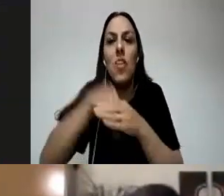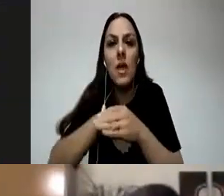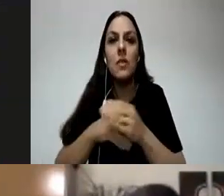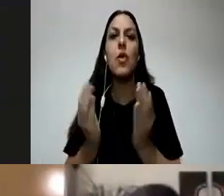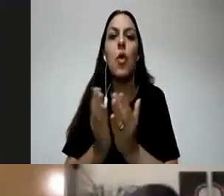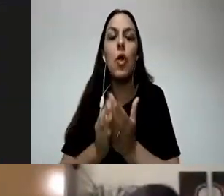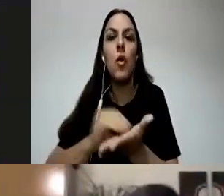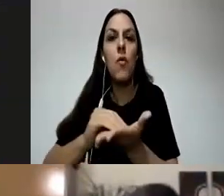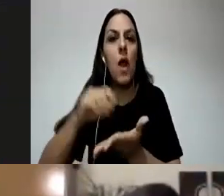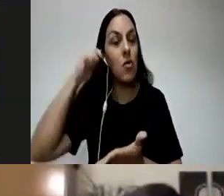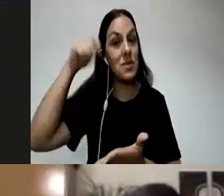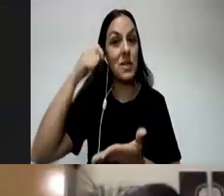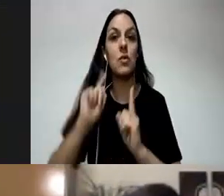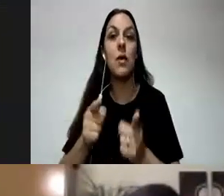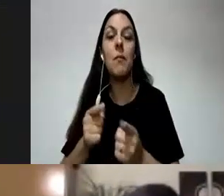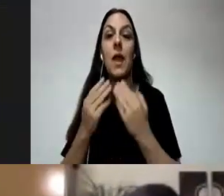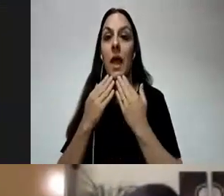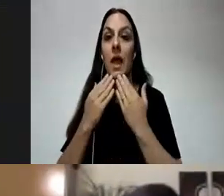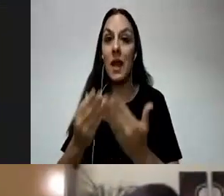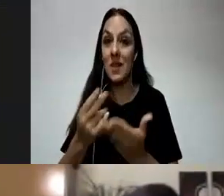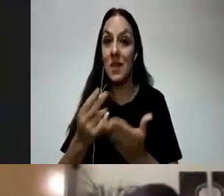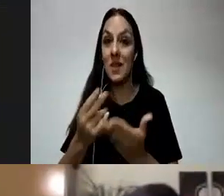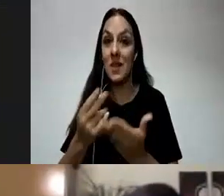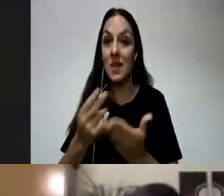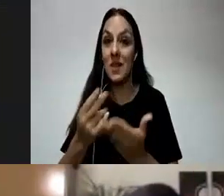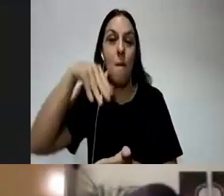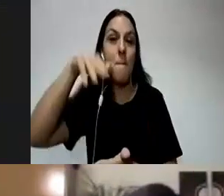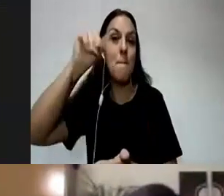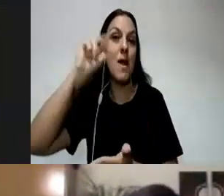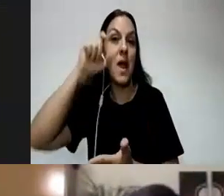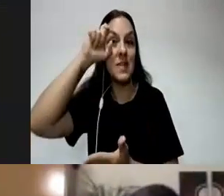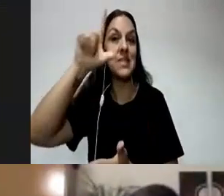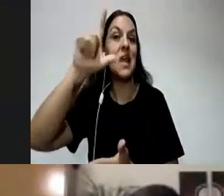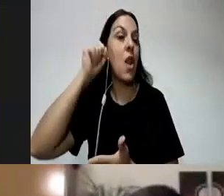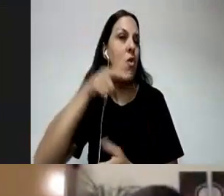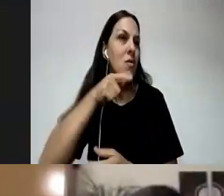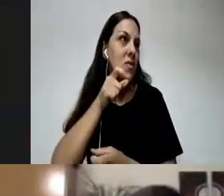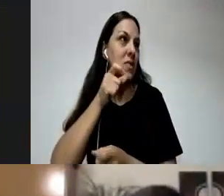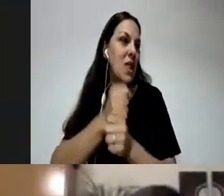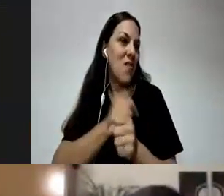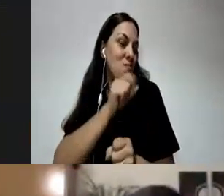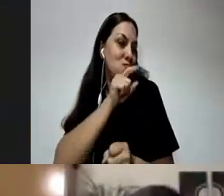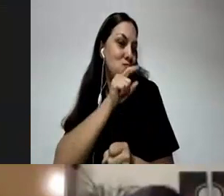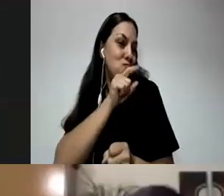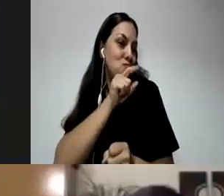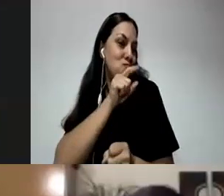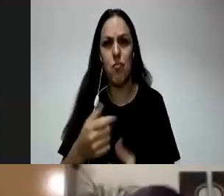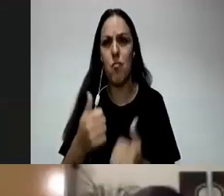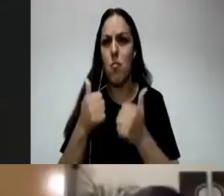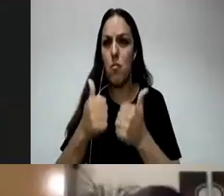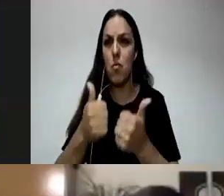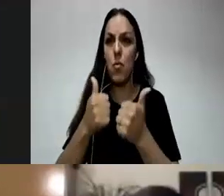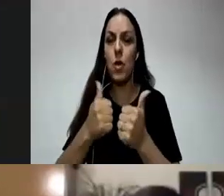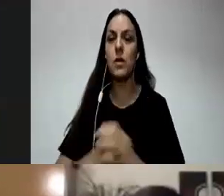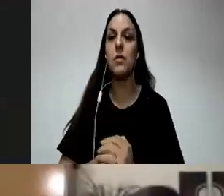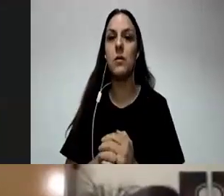por último nuevamente a vos, Marcelo, por el enorme trabajo que estás llevando adelante, tanto en la